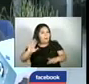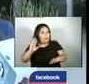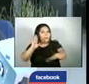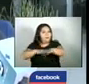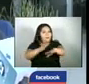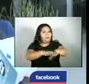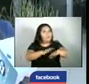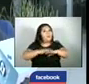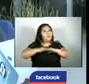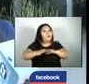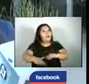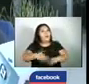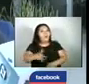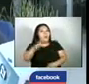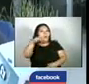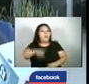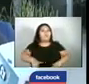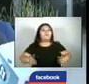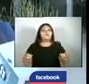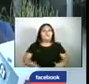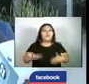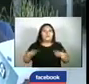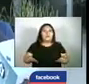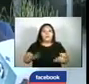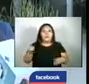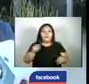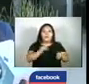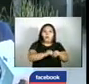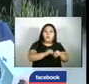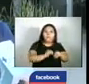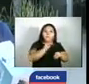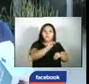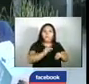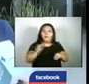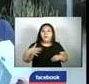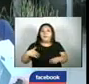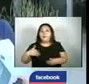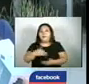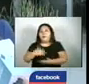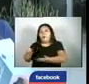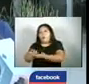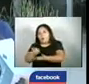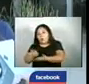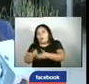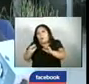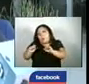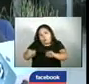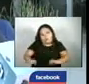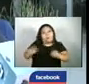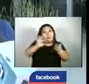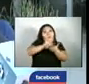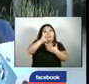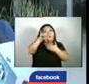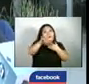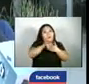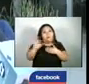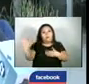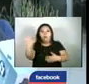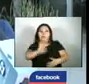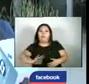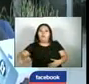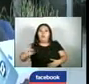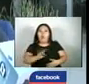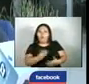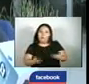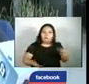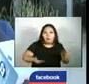fondos. Ahora justamente estamos con fondos no reembolsables con el Ministerio de Economía para apostarle proyectos que mejoren la calidad de